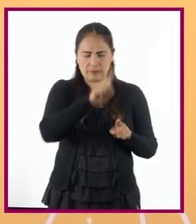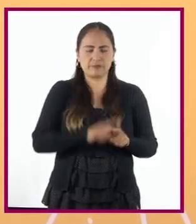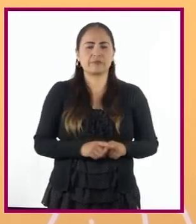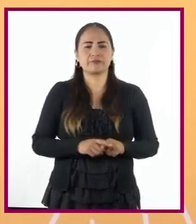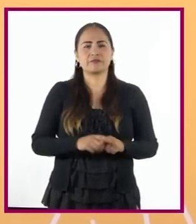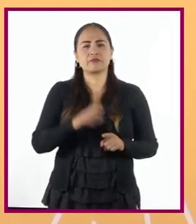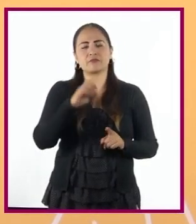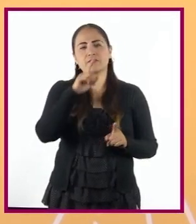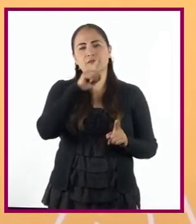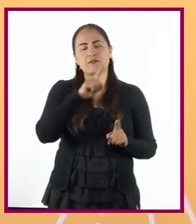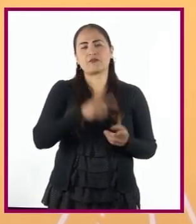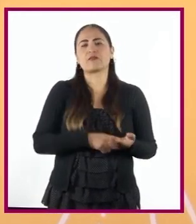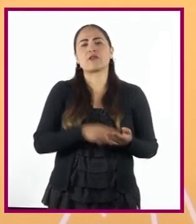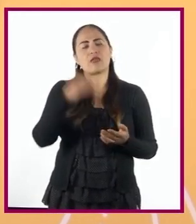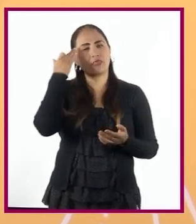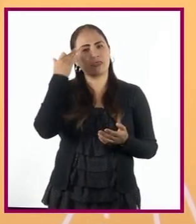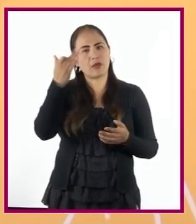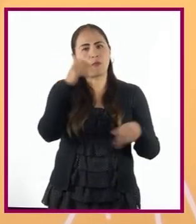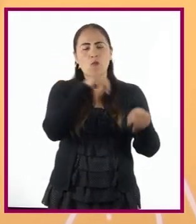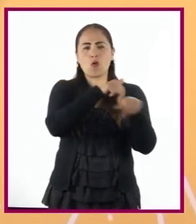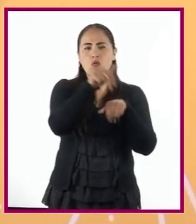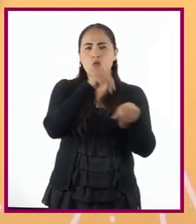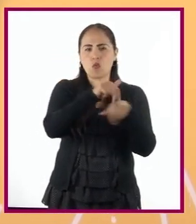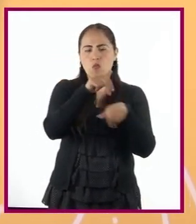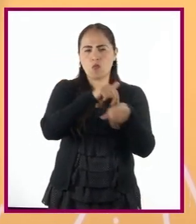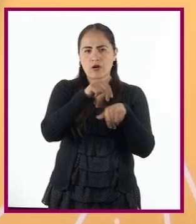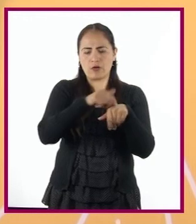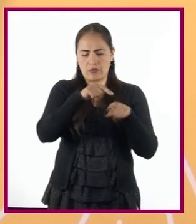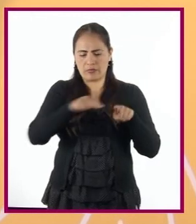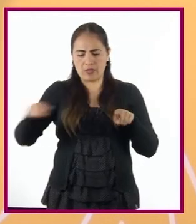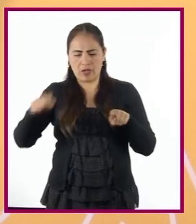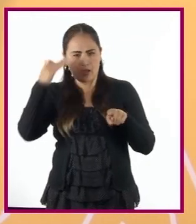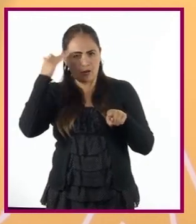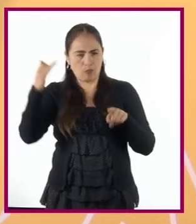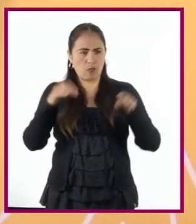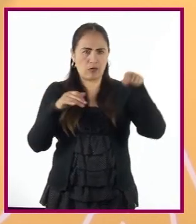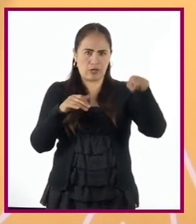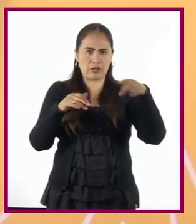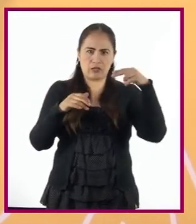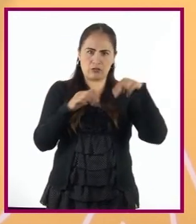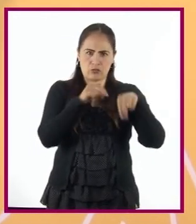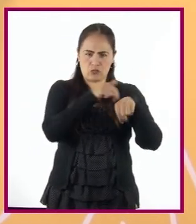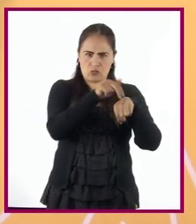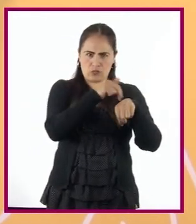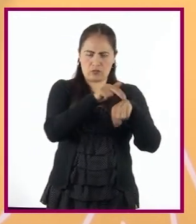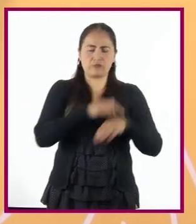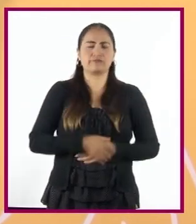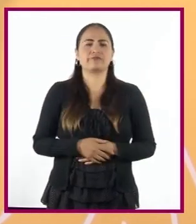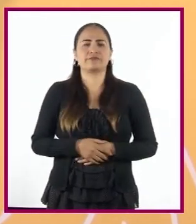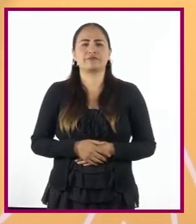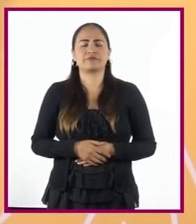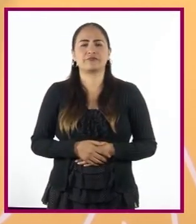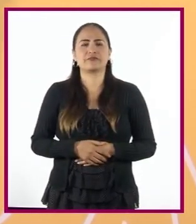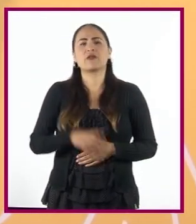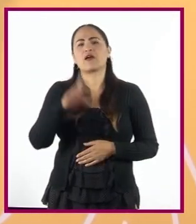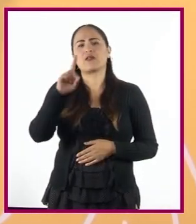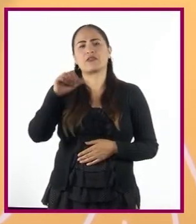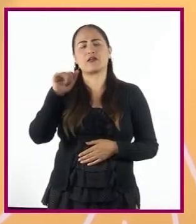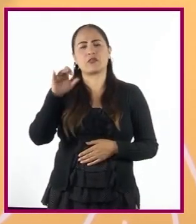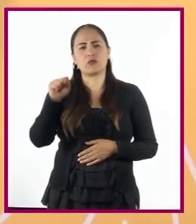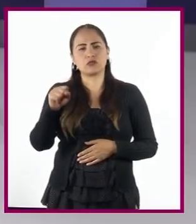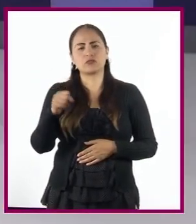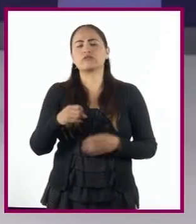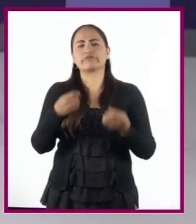se ubican los valores numéricos que pueden tomar la variable dependiente con respecto a los datos